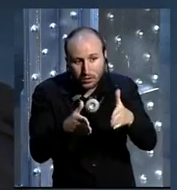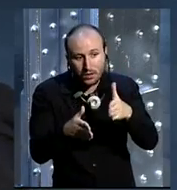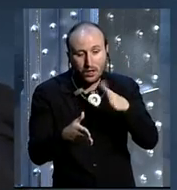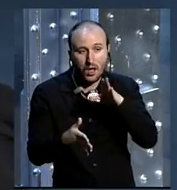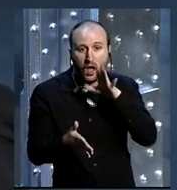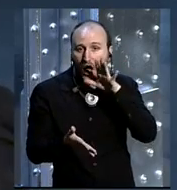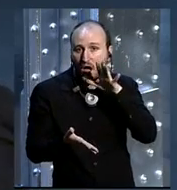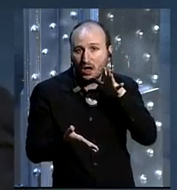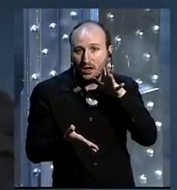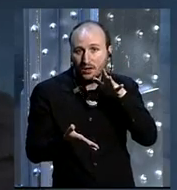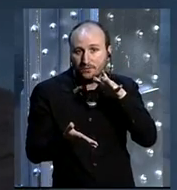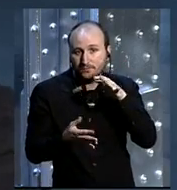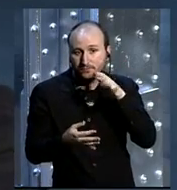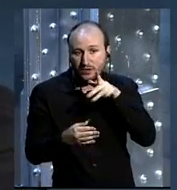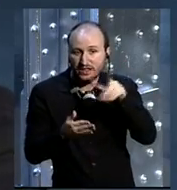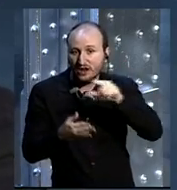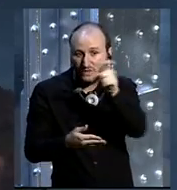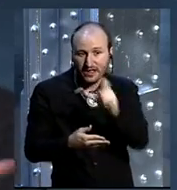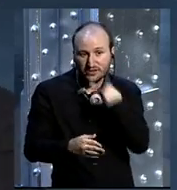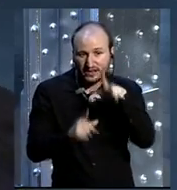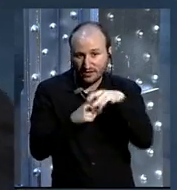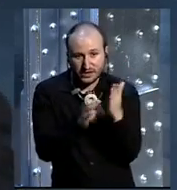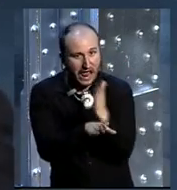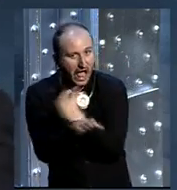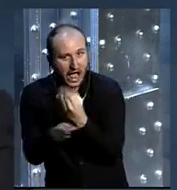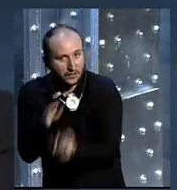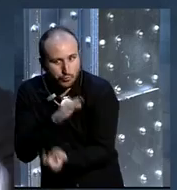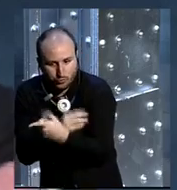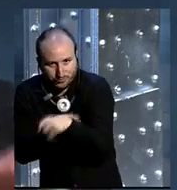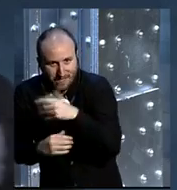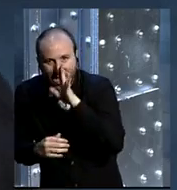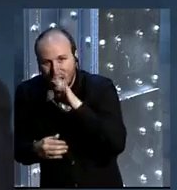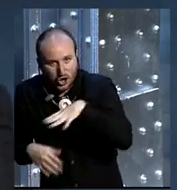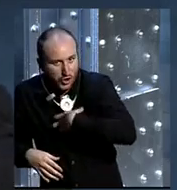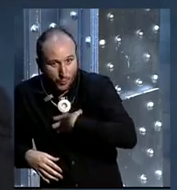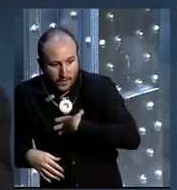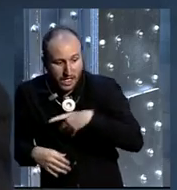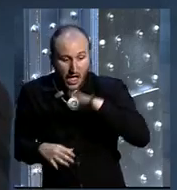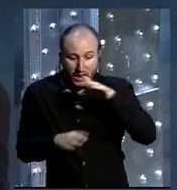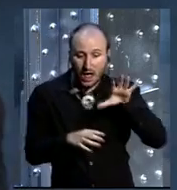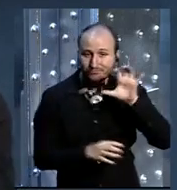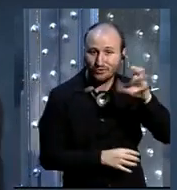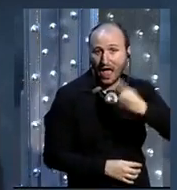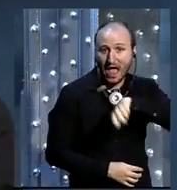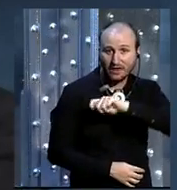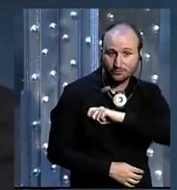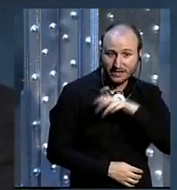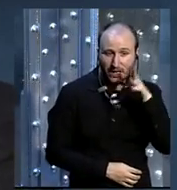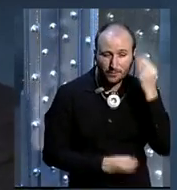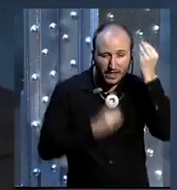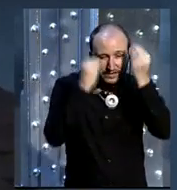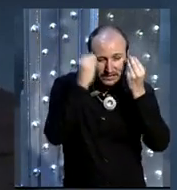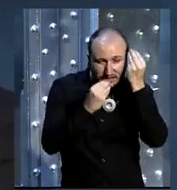dirigido por una utilización inteligente de los datos. Y para España pensábamos que había unos 20.000 trabajos que dependían en el 2011 de